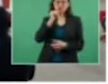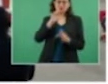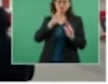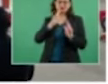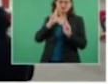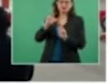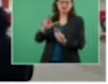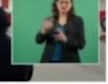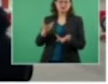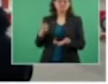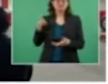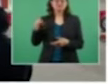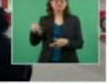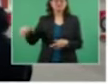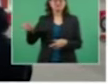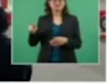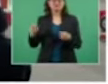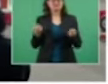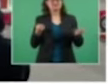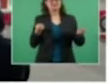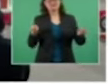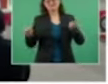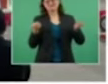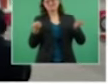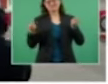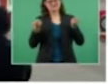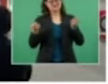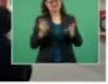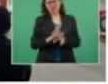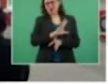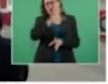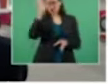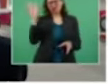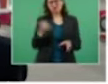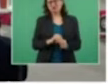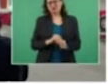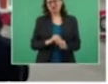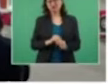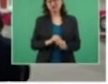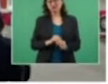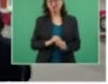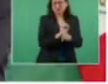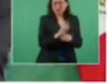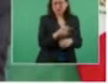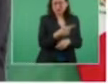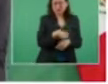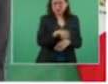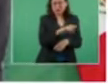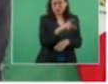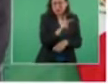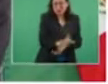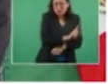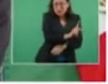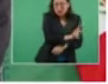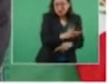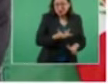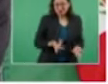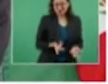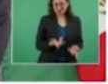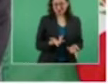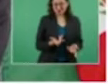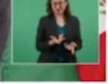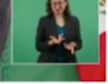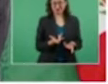fue muy útil para dar a conocer a partir de datos duros el costo de las gasolinas que beneficiaron al público. Pero este mismo procedimiento